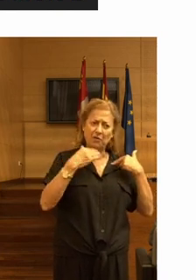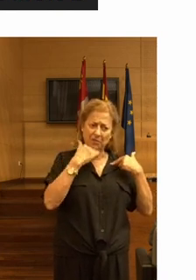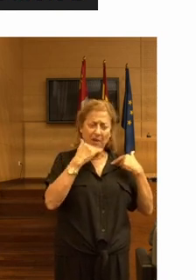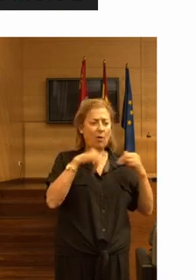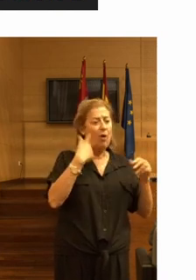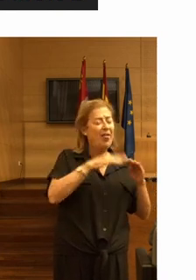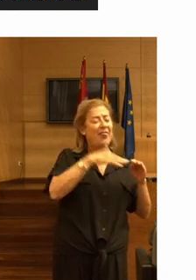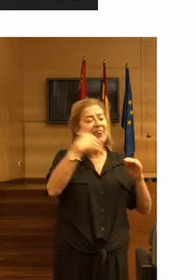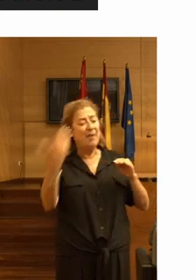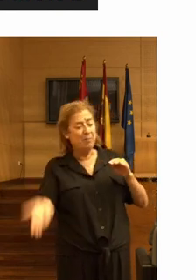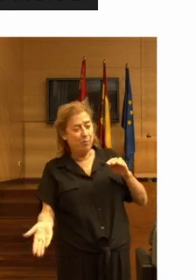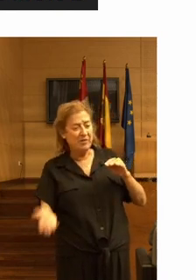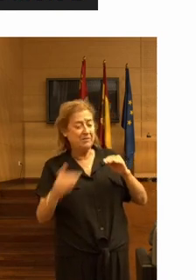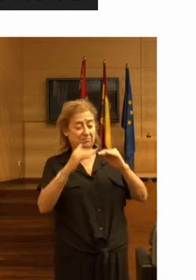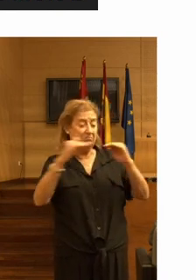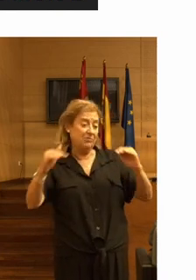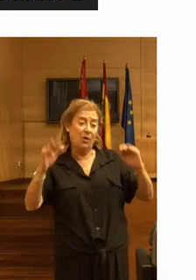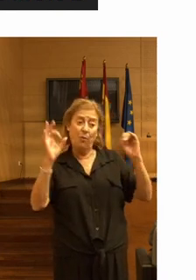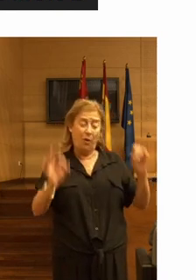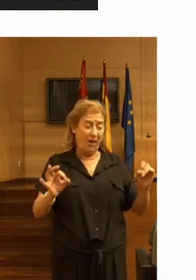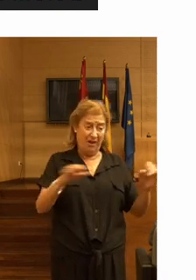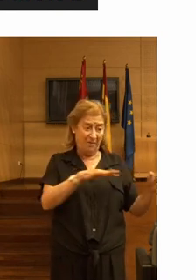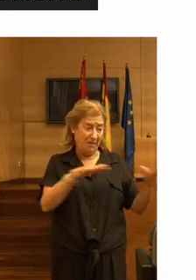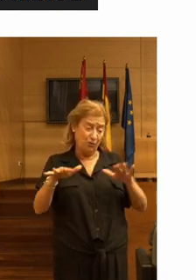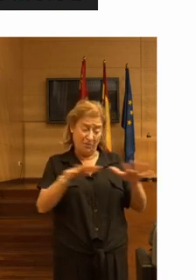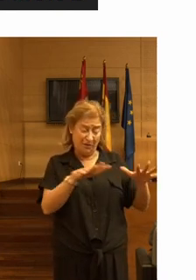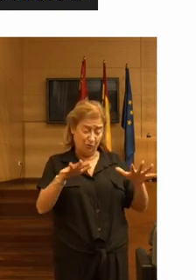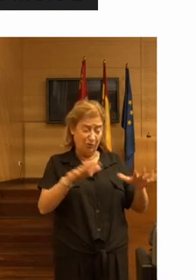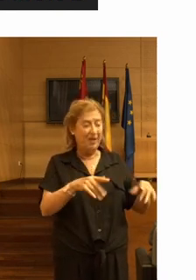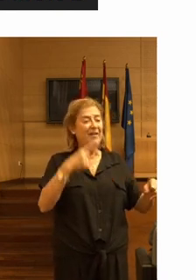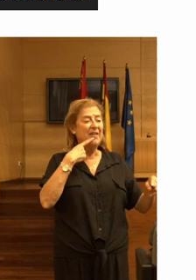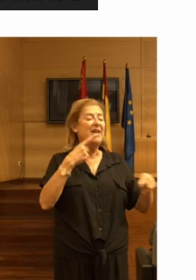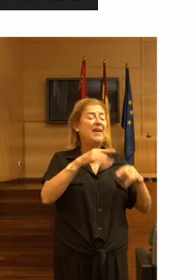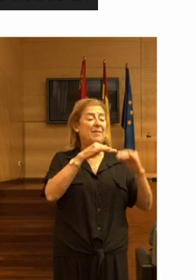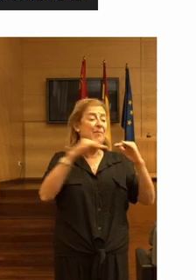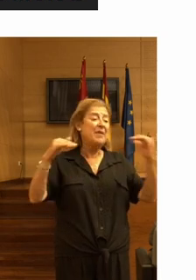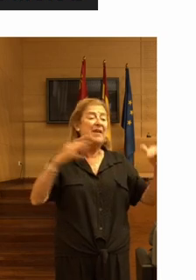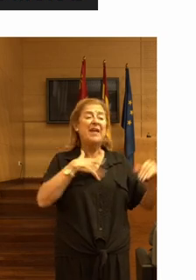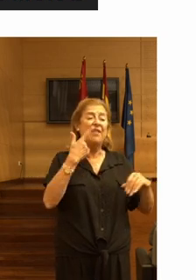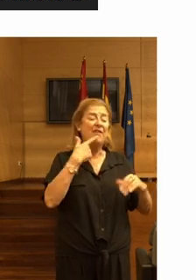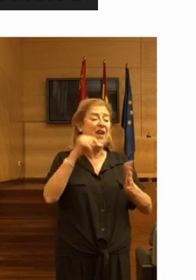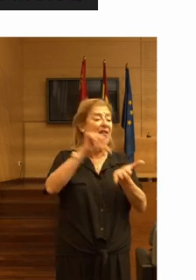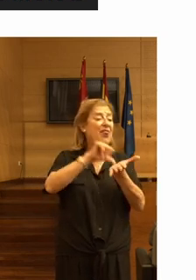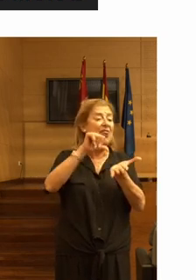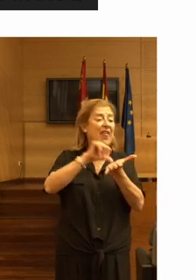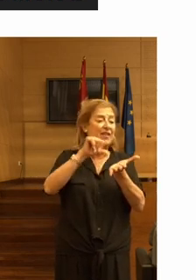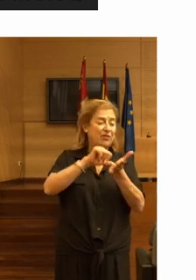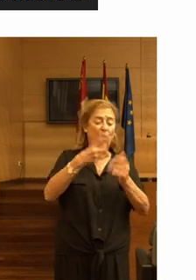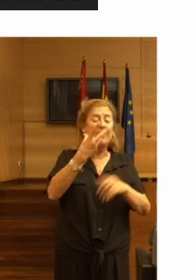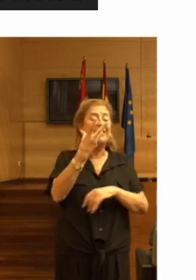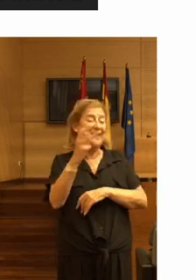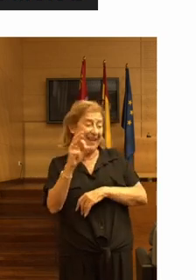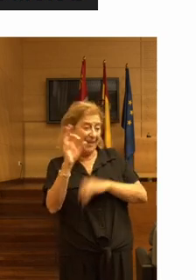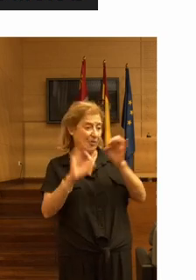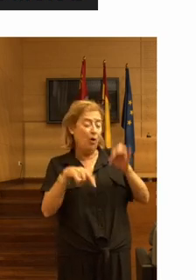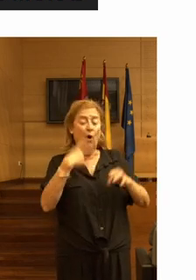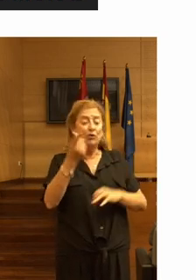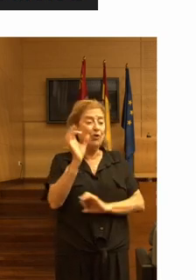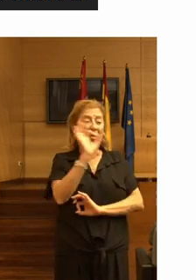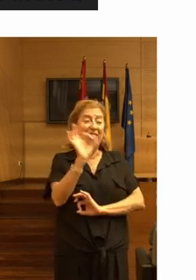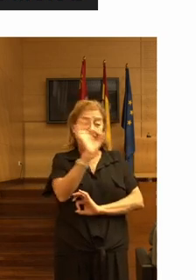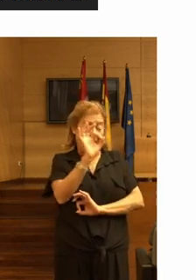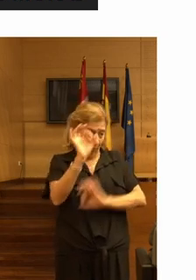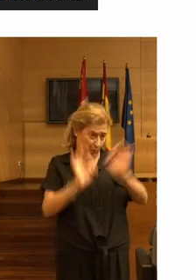prepos se han mantenido una prevalencia promedio. Indicar que prevalencia promedio significa que hay centros que atan un 30 y hay centros que utilizan 0%